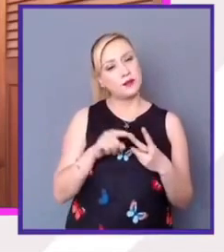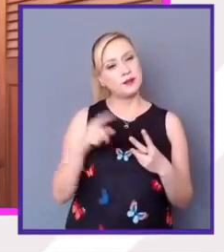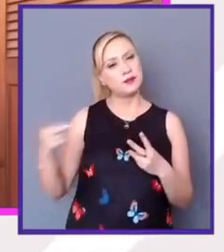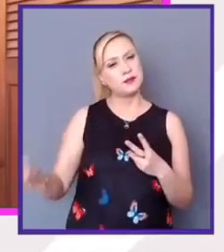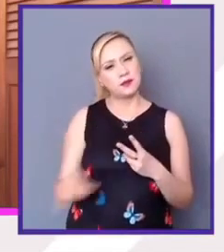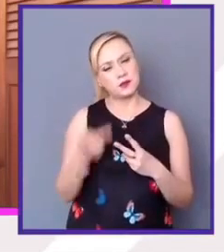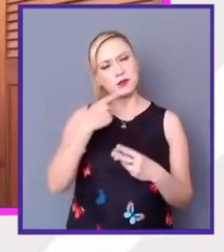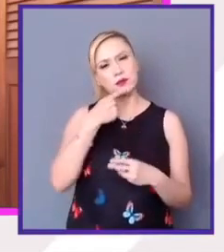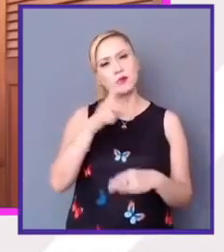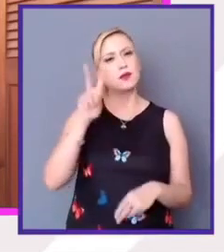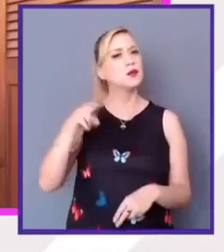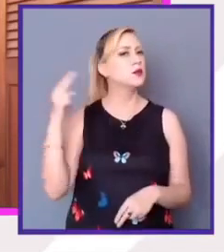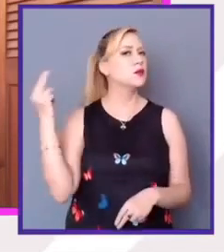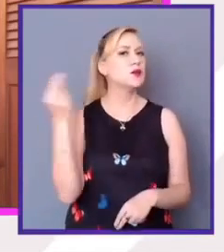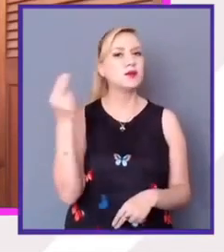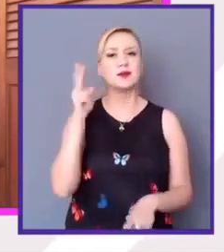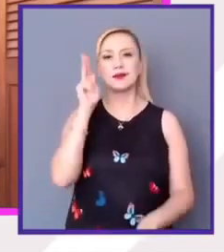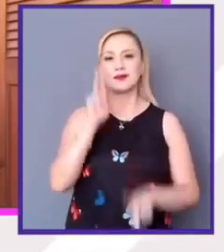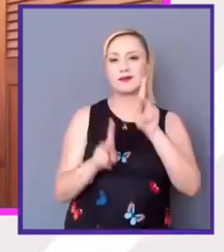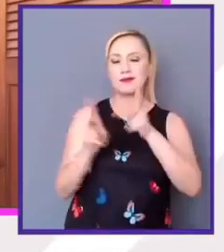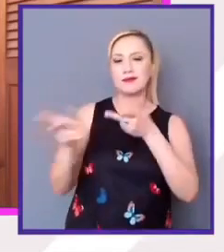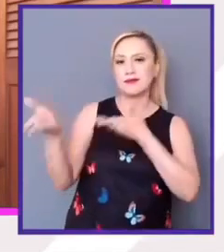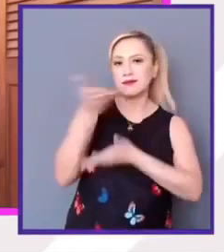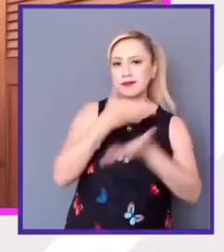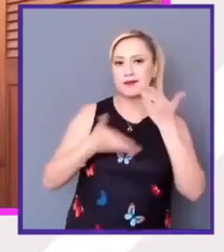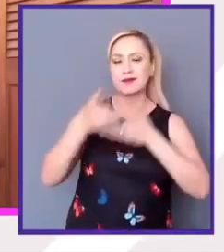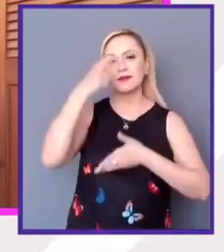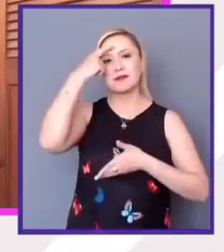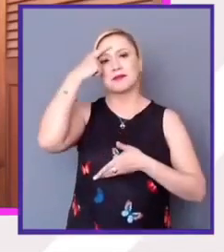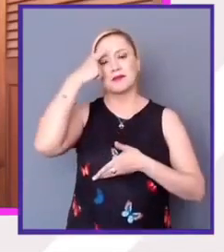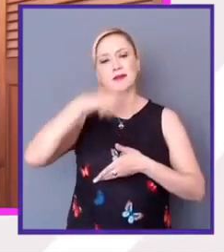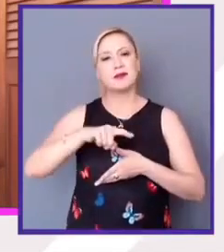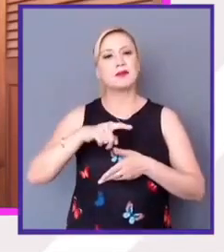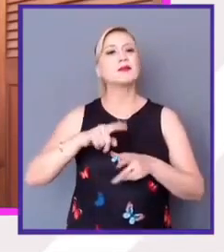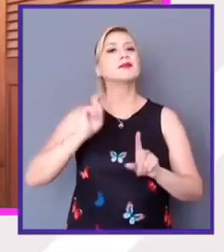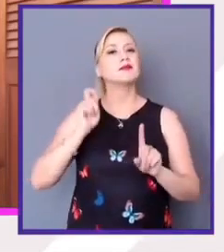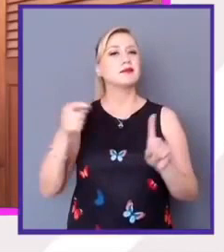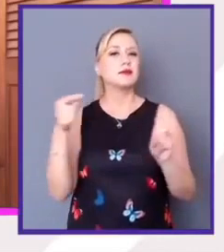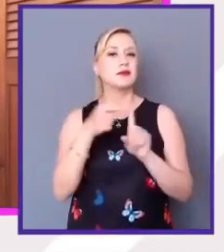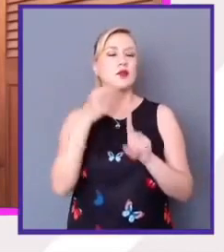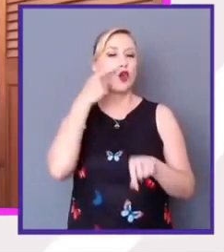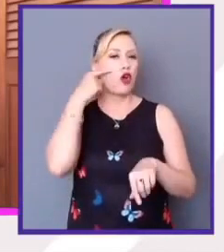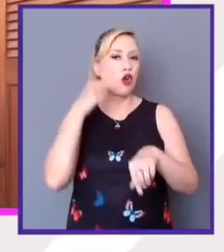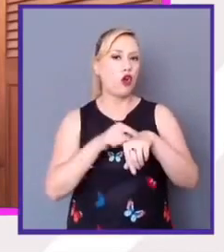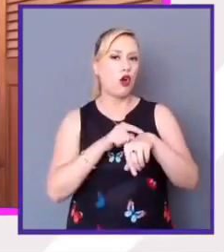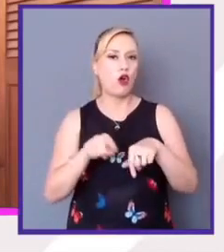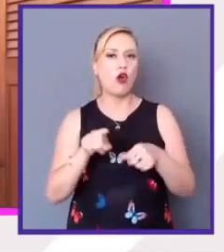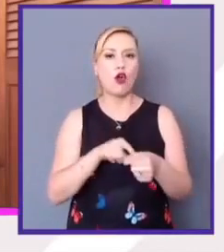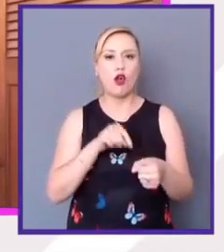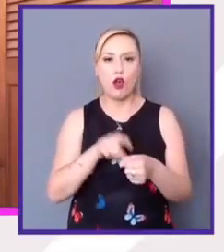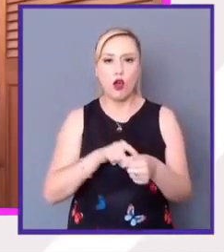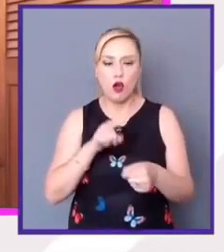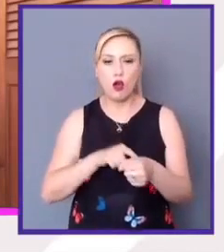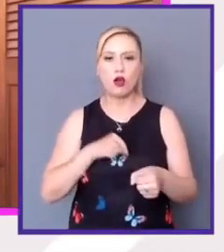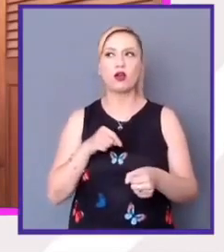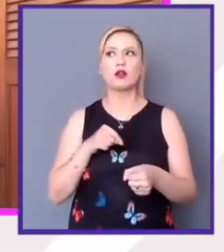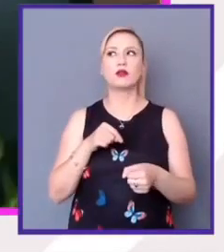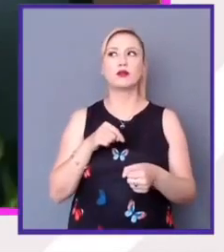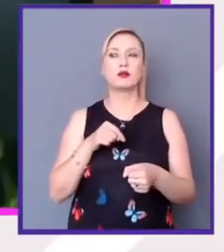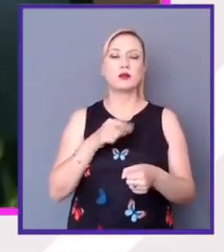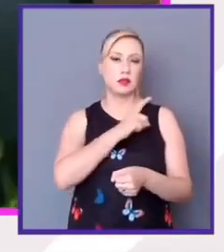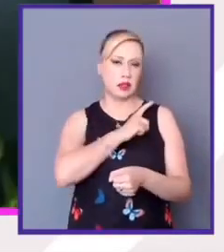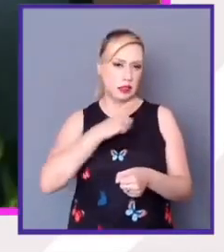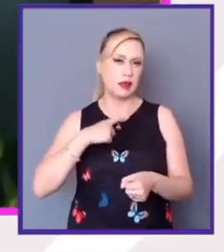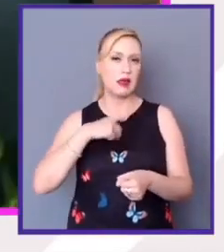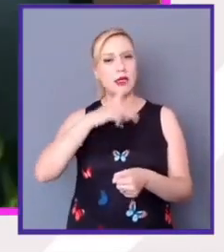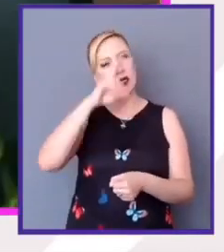la urgencia de tener un diálogo por la inclusión que incluya el pilar por temas de tono de piel, diversidad étnico-racial, que justamente reflejan